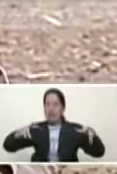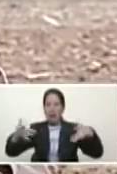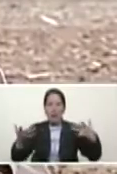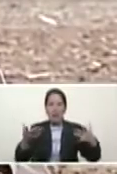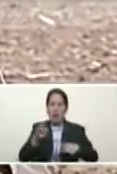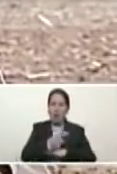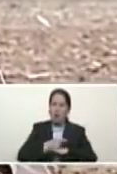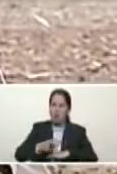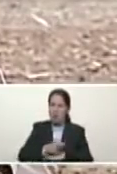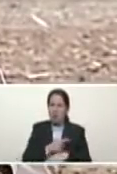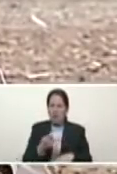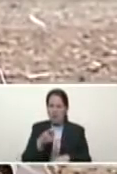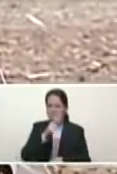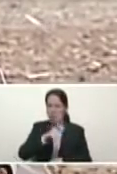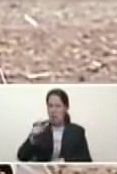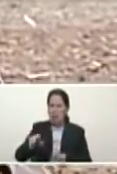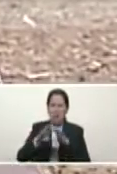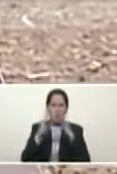mundo.